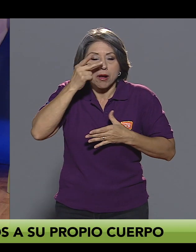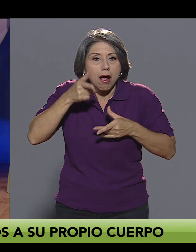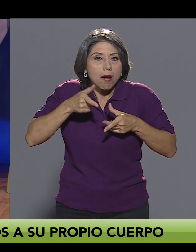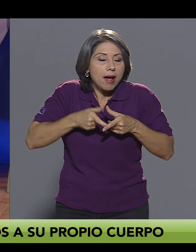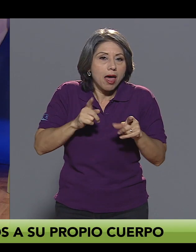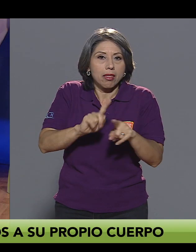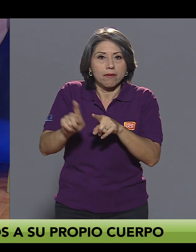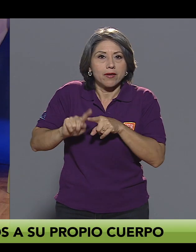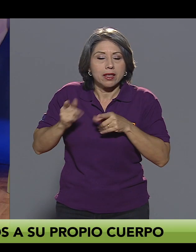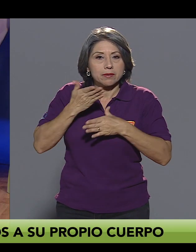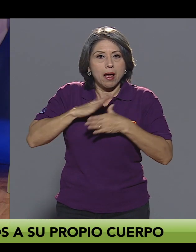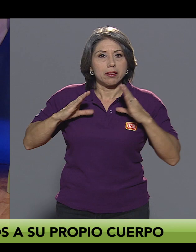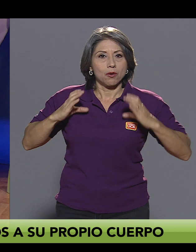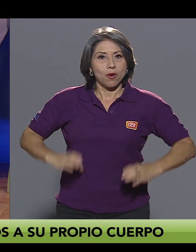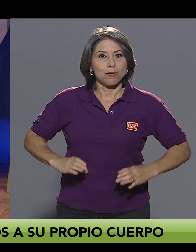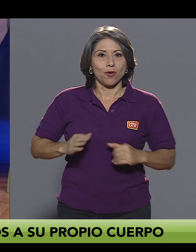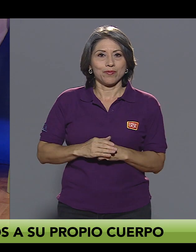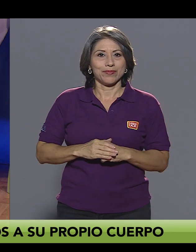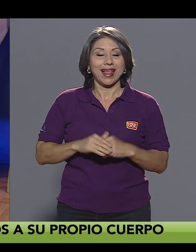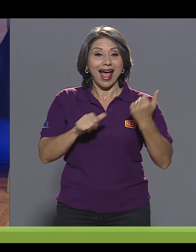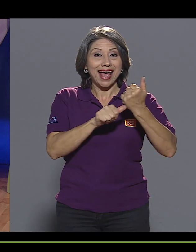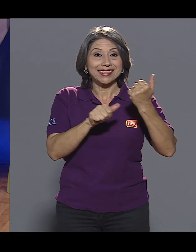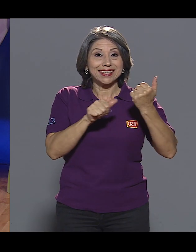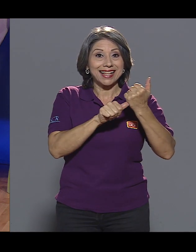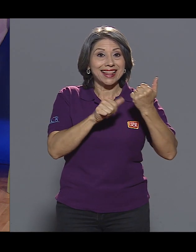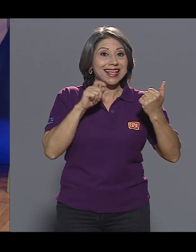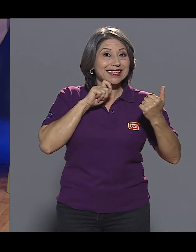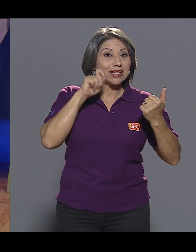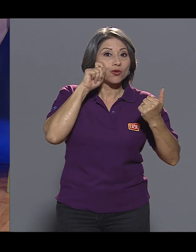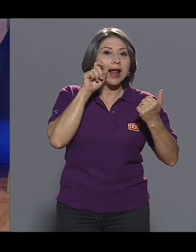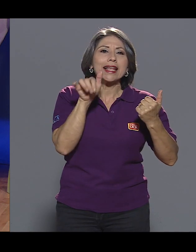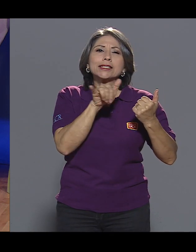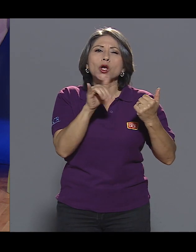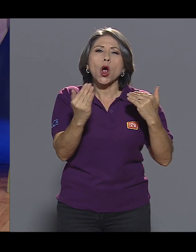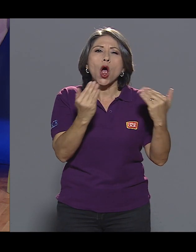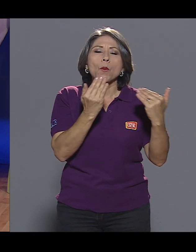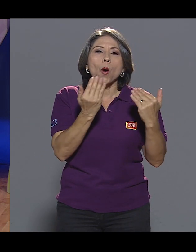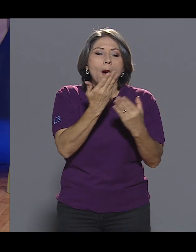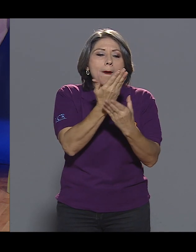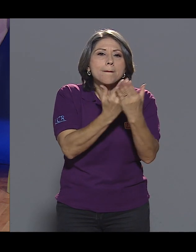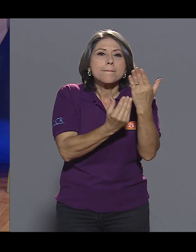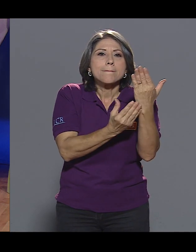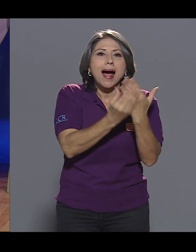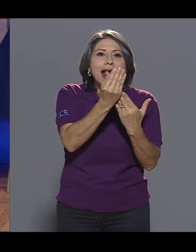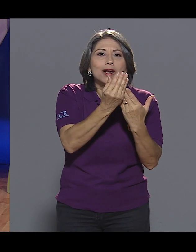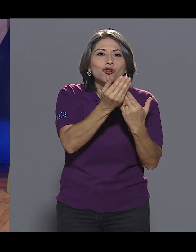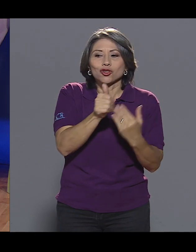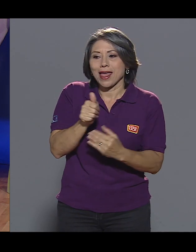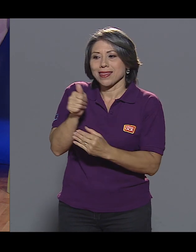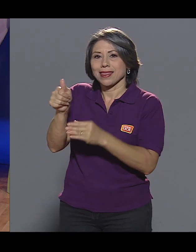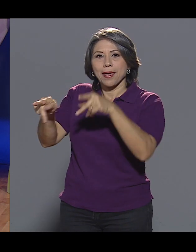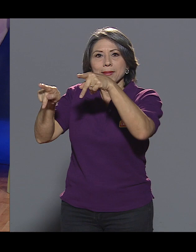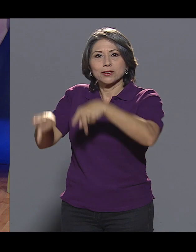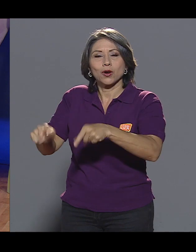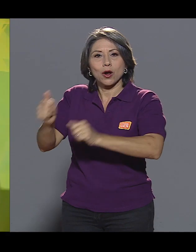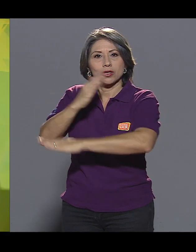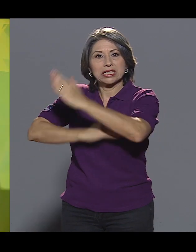que va a venir haciendo son las manos de la persona de la cual, que por cuestiones de discapacidad, por una